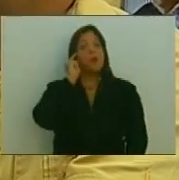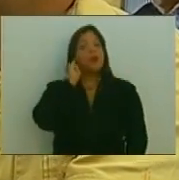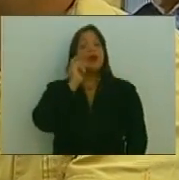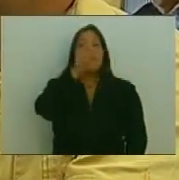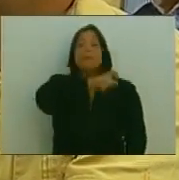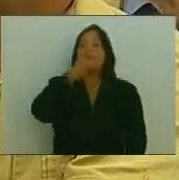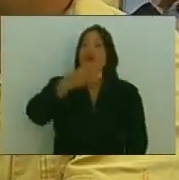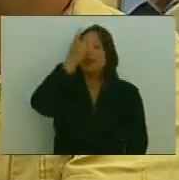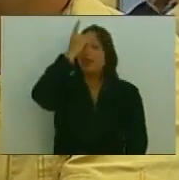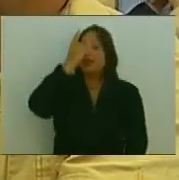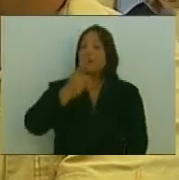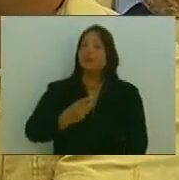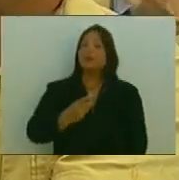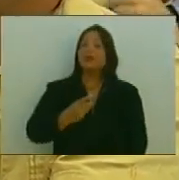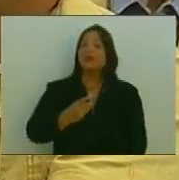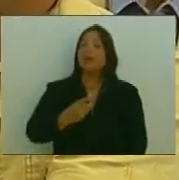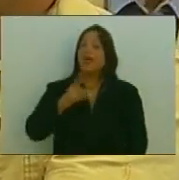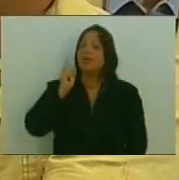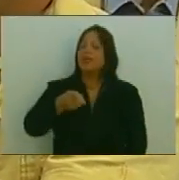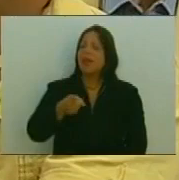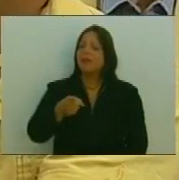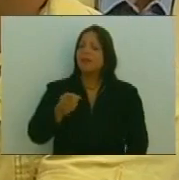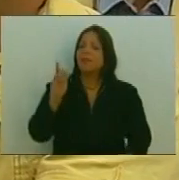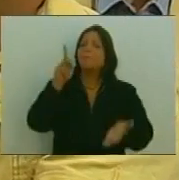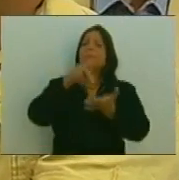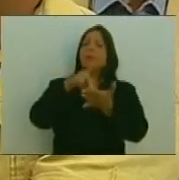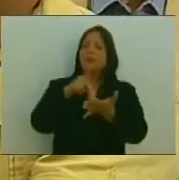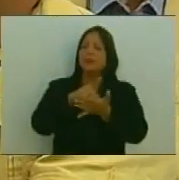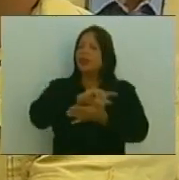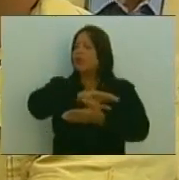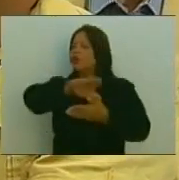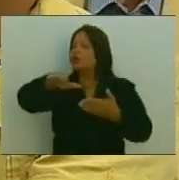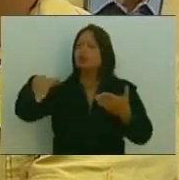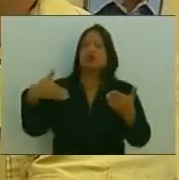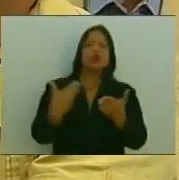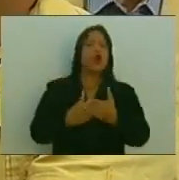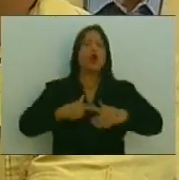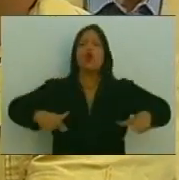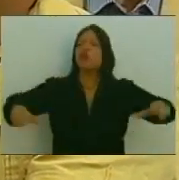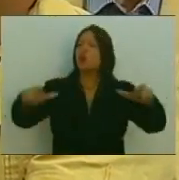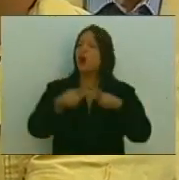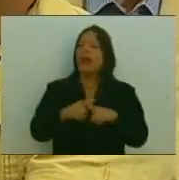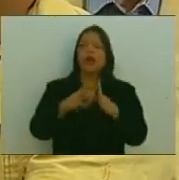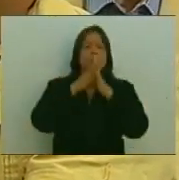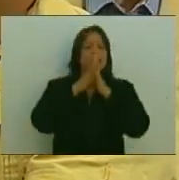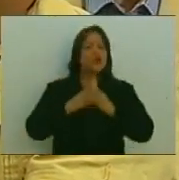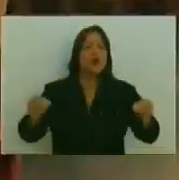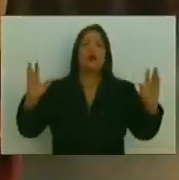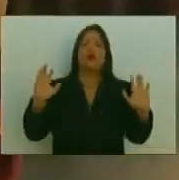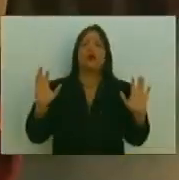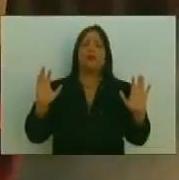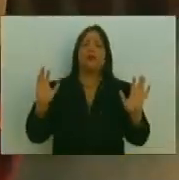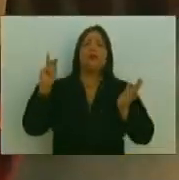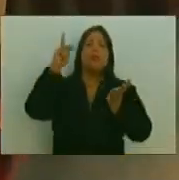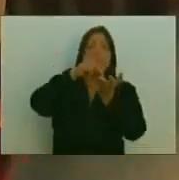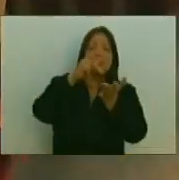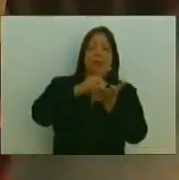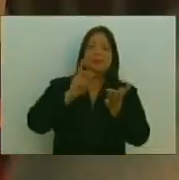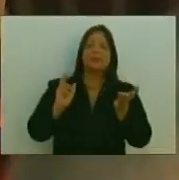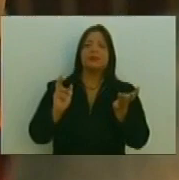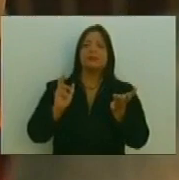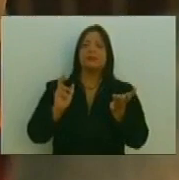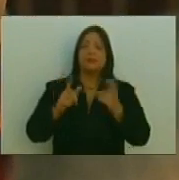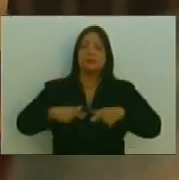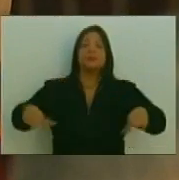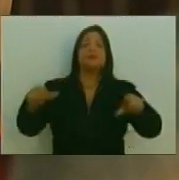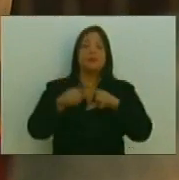personas con discapacidad deben estar presentes en todos los escenarios, tienen que estar presentes en